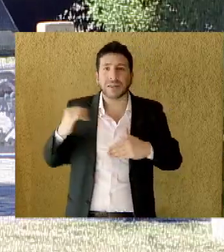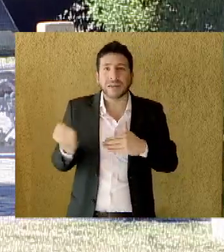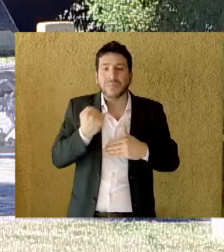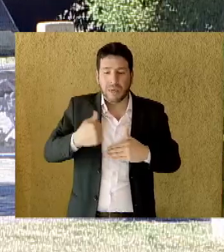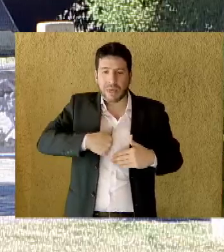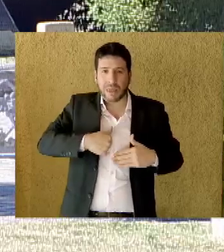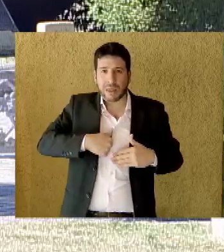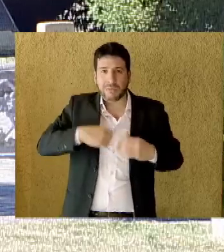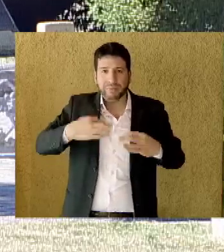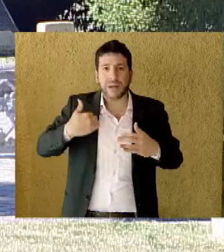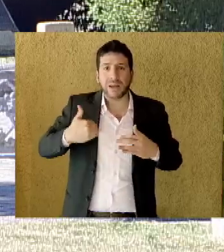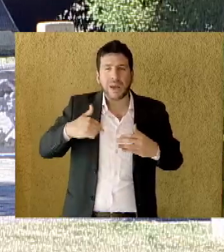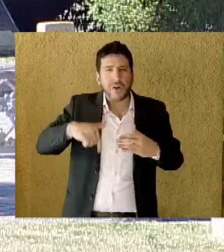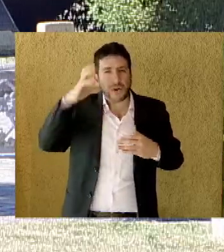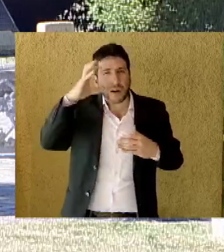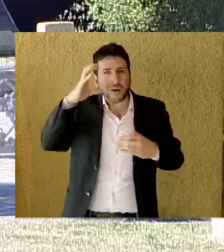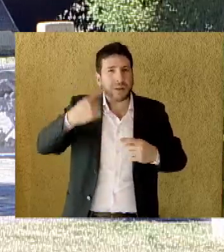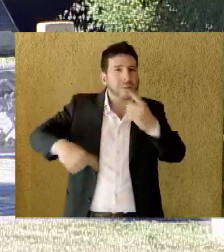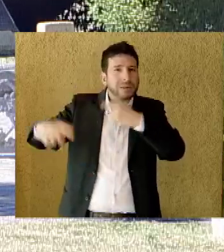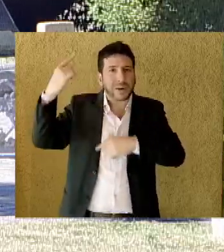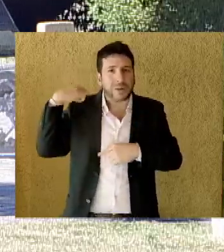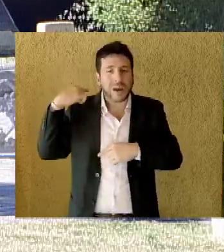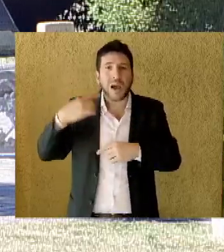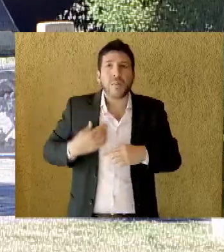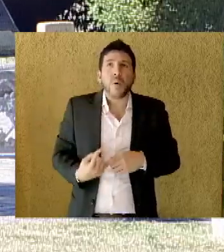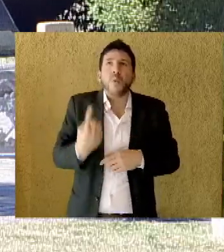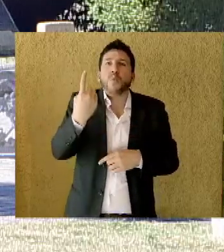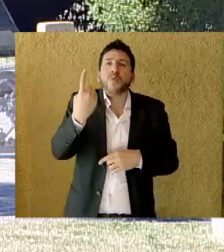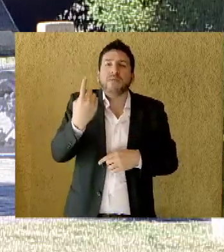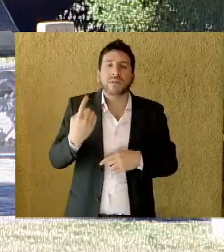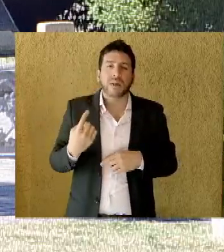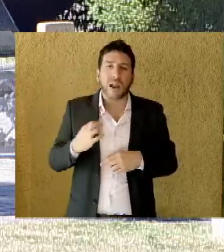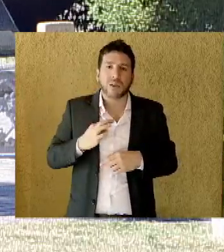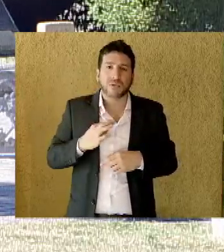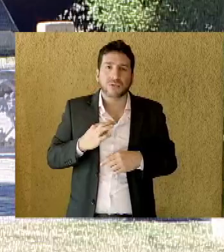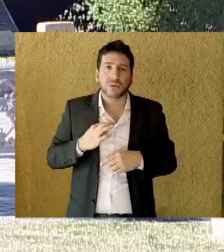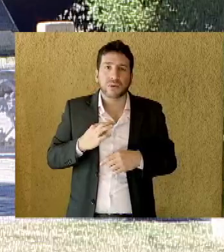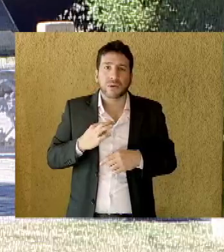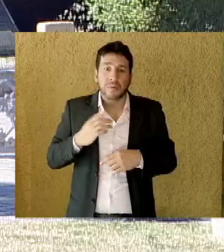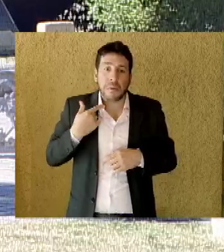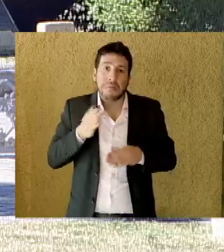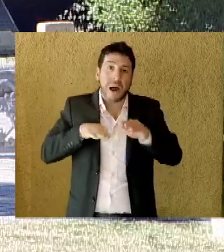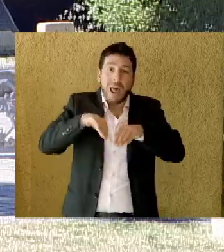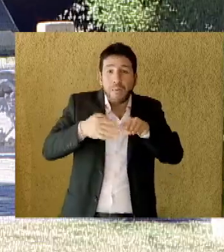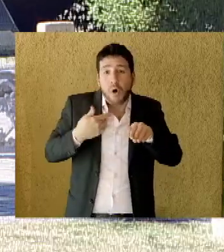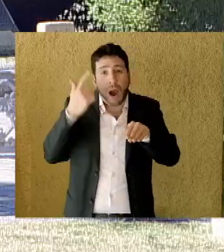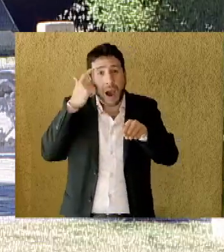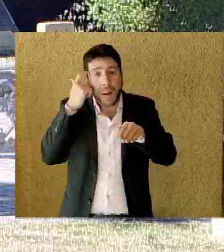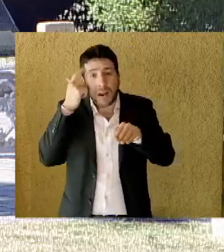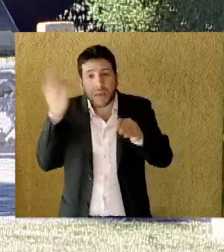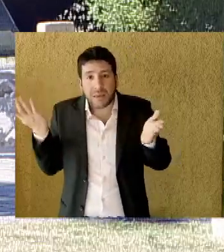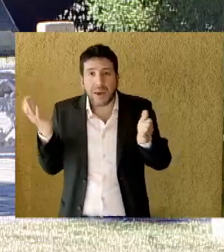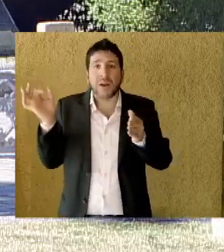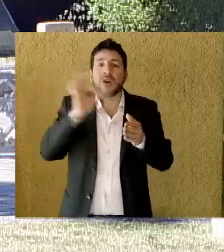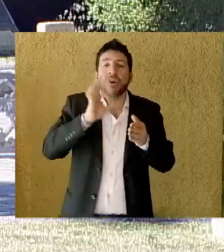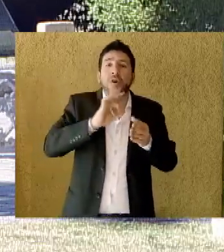hoy celebramos, que hoy recordamos y que quizás lo hacemos tal vez una sola vez al año. ¿Por qué no empezar a practicar malambo? ¿Por qué no empezar a saber